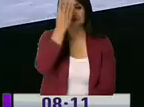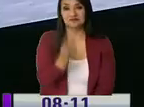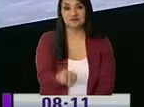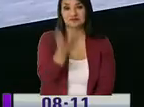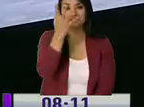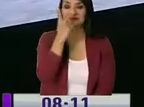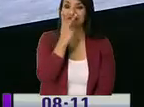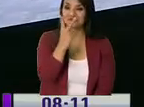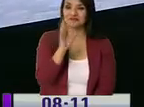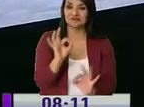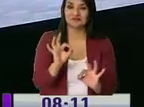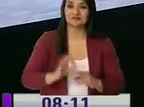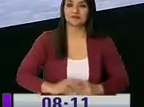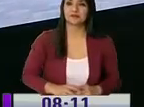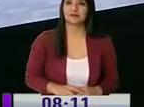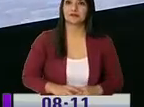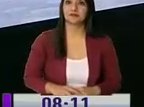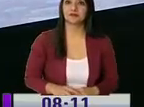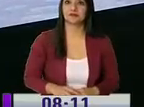qué bueno verle.